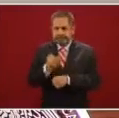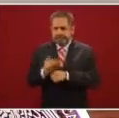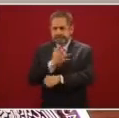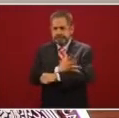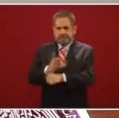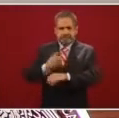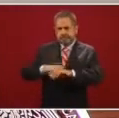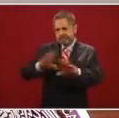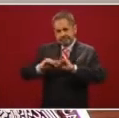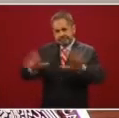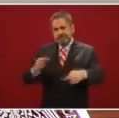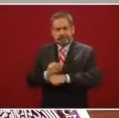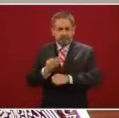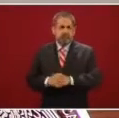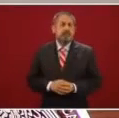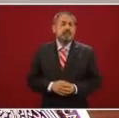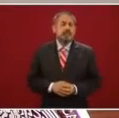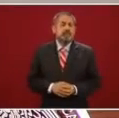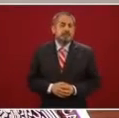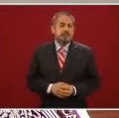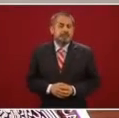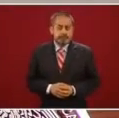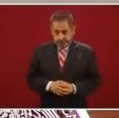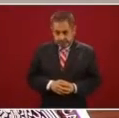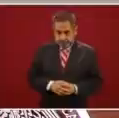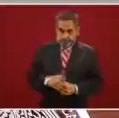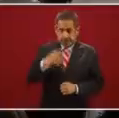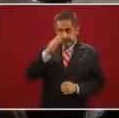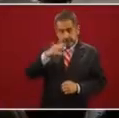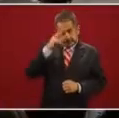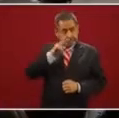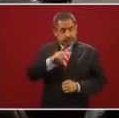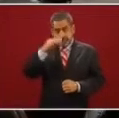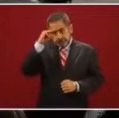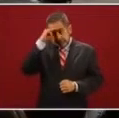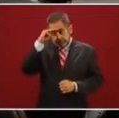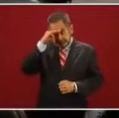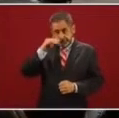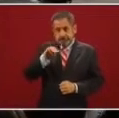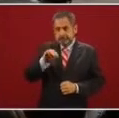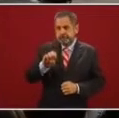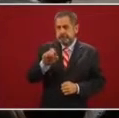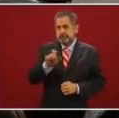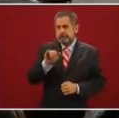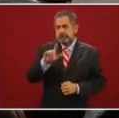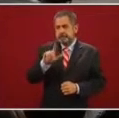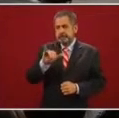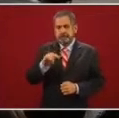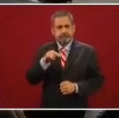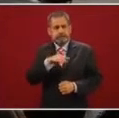transparencia. Con base en la información, habría que ver que Mexicali tiene, esta zona del país tiene